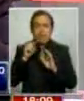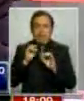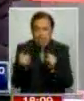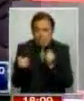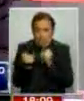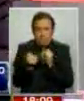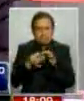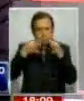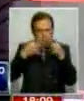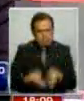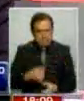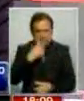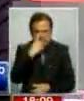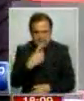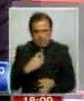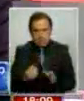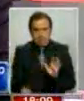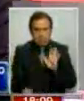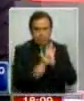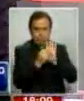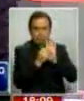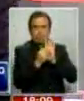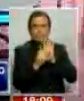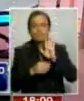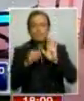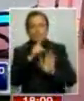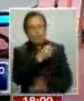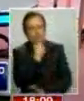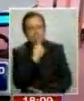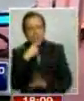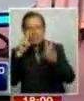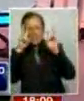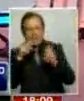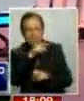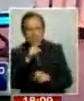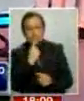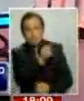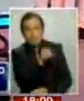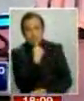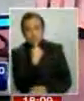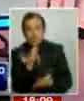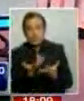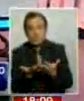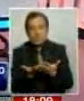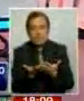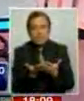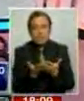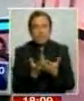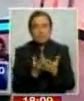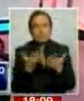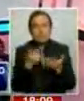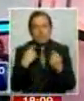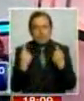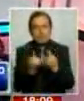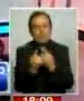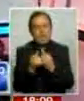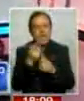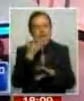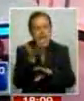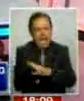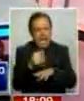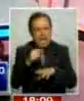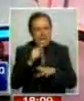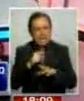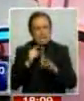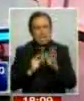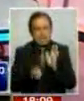la información que tenemos es robusta. Vamos a tu tema, que también es importante, porque la pregunta de fondo que me podrían hacer en la casa es, mire, ¿pero hay espacio para crecer la